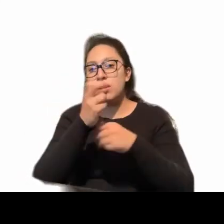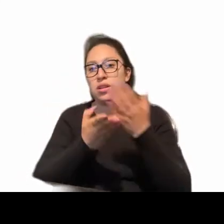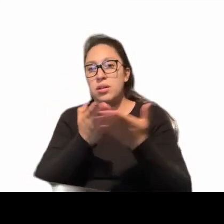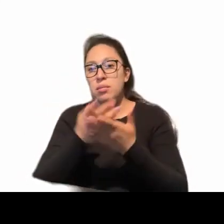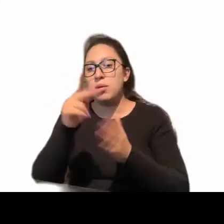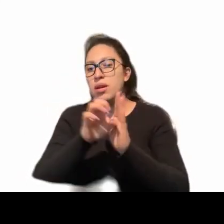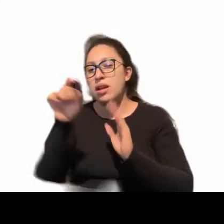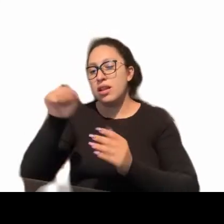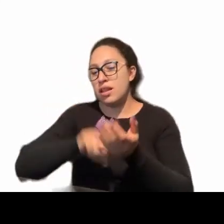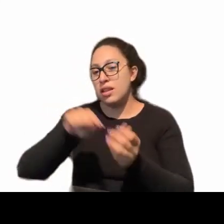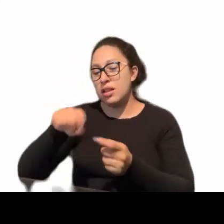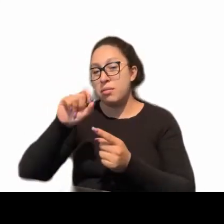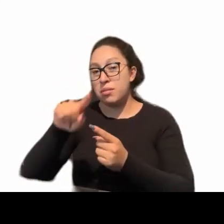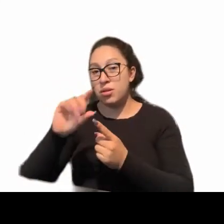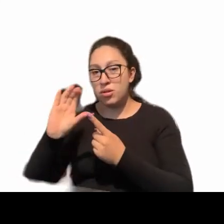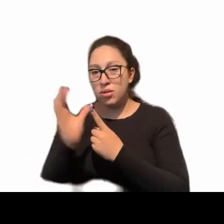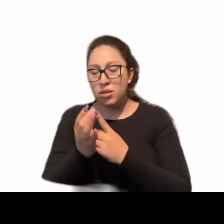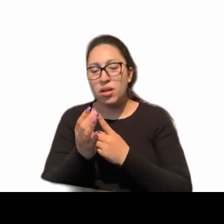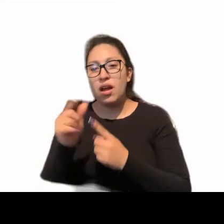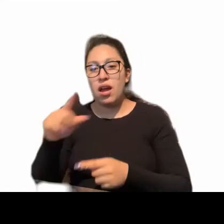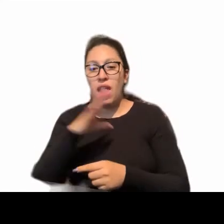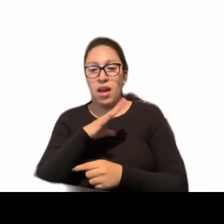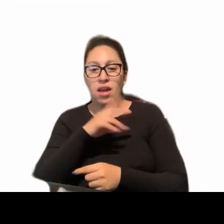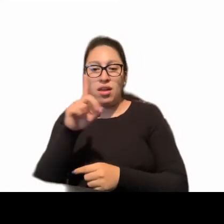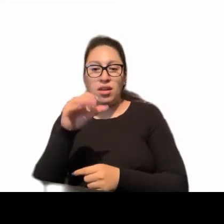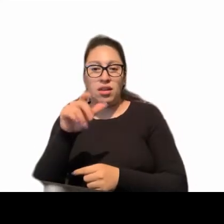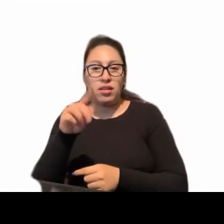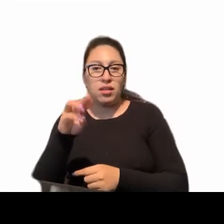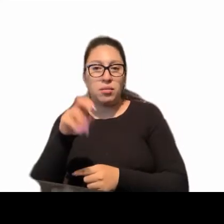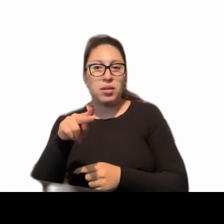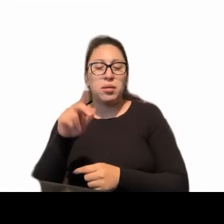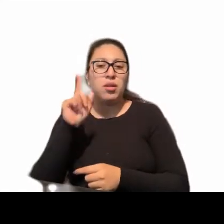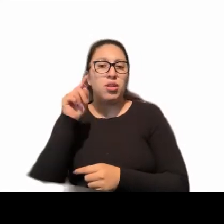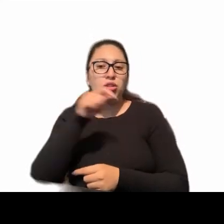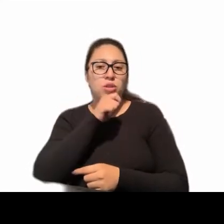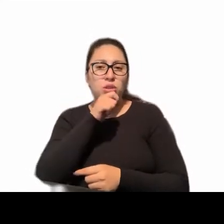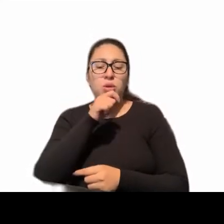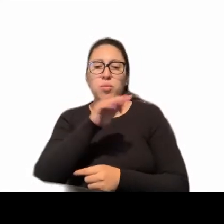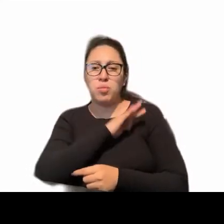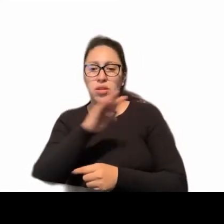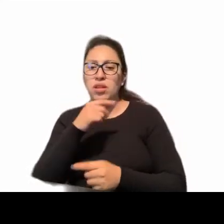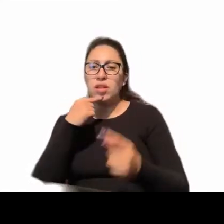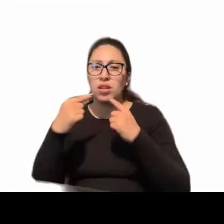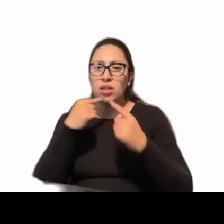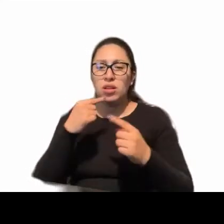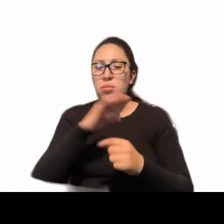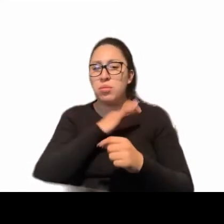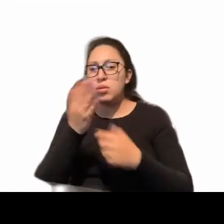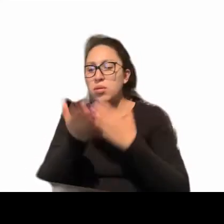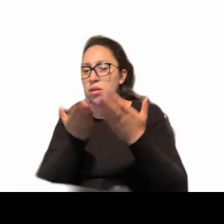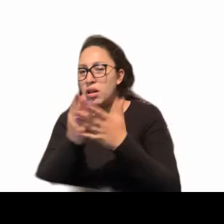comisión, pues dictaminemos esto, todavía se va a ir a pleno y todavía puede ser discutido, todavía puede ser corregido de muchas